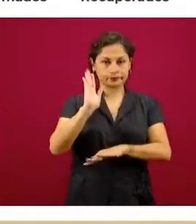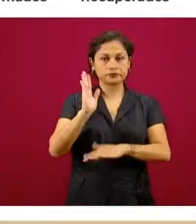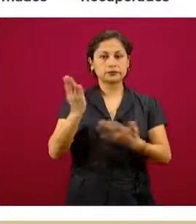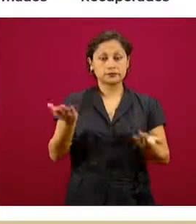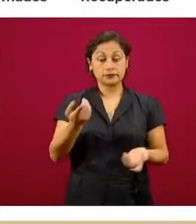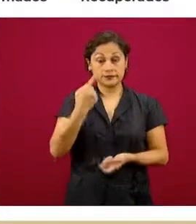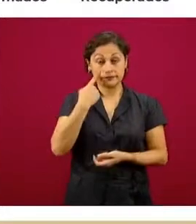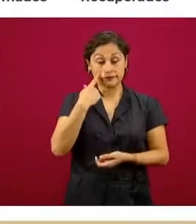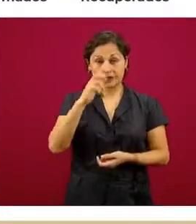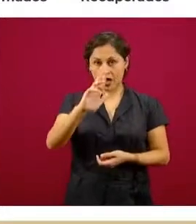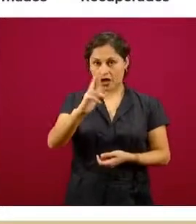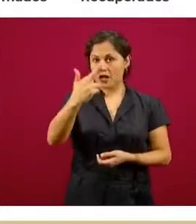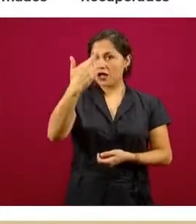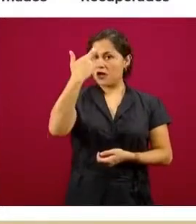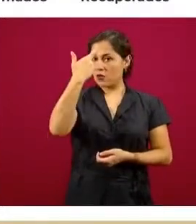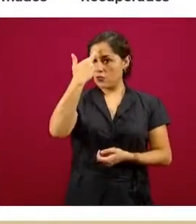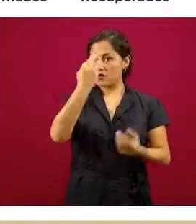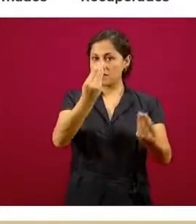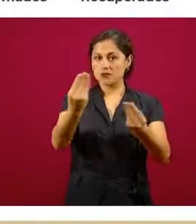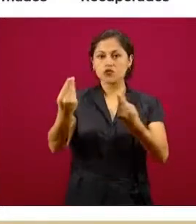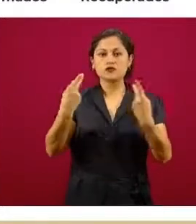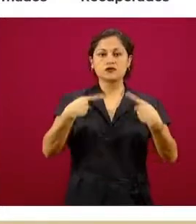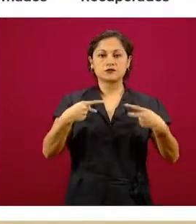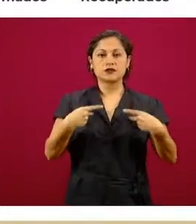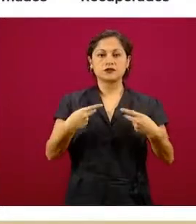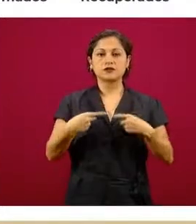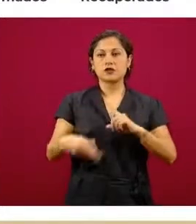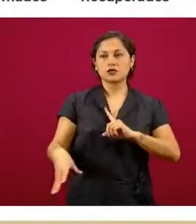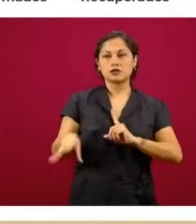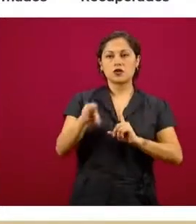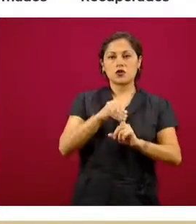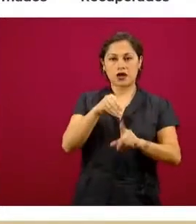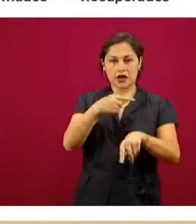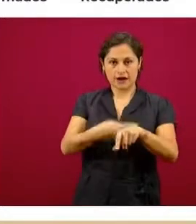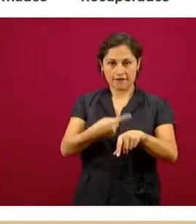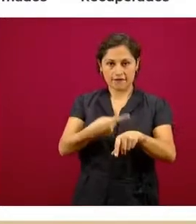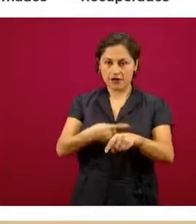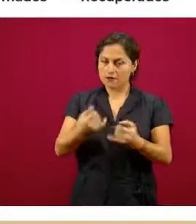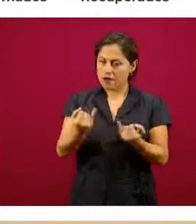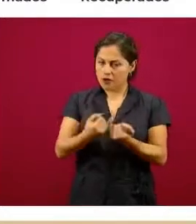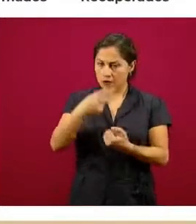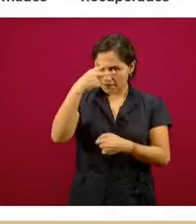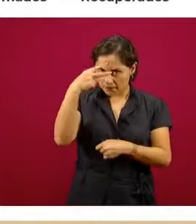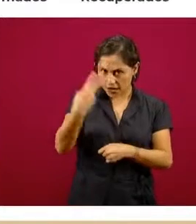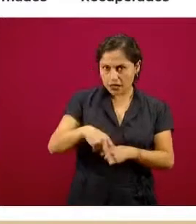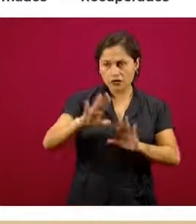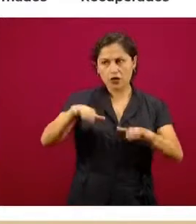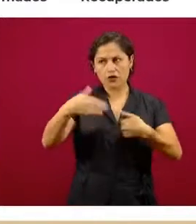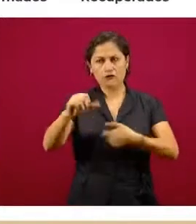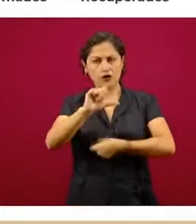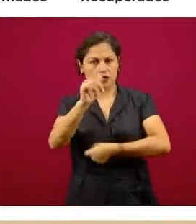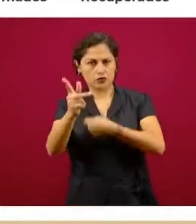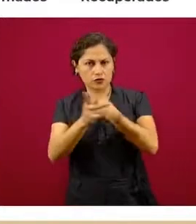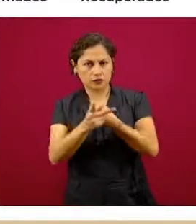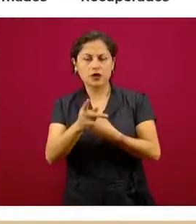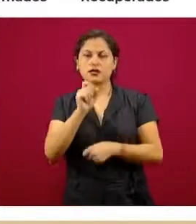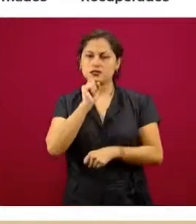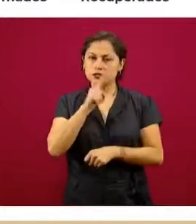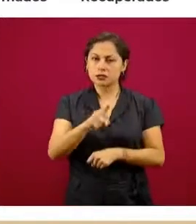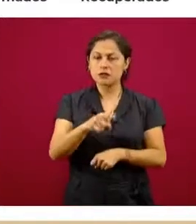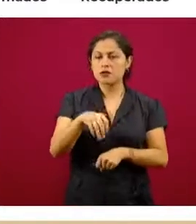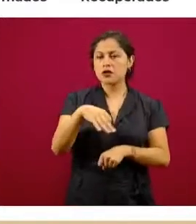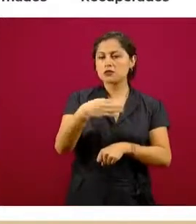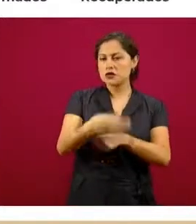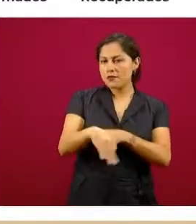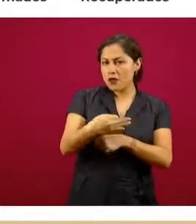la mayor parte de las personas que padecen esta enfermedad, no solo en México, sino también en otros países, lo hacen de manera ambulatoria, es decir,